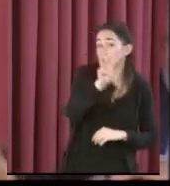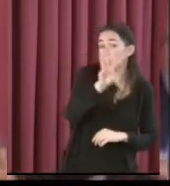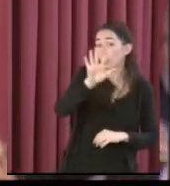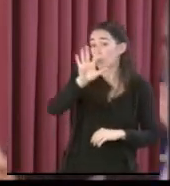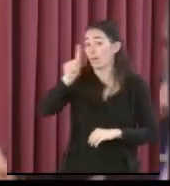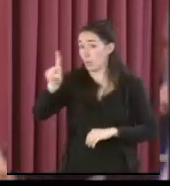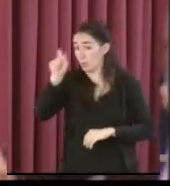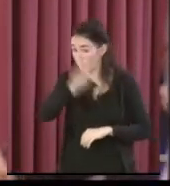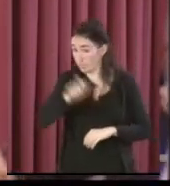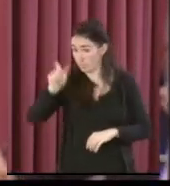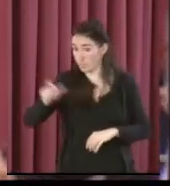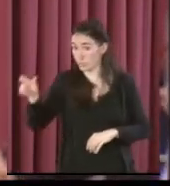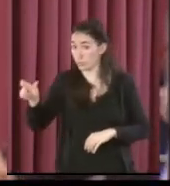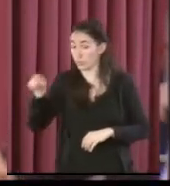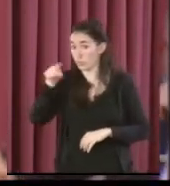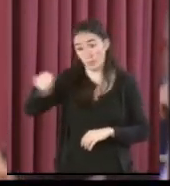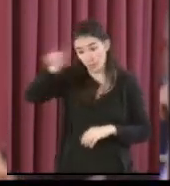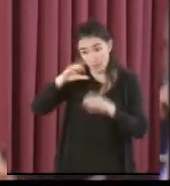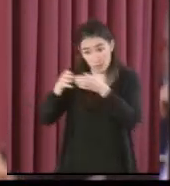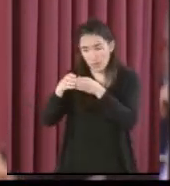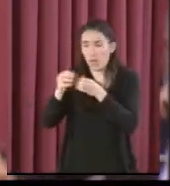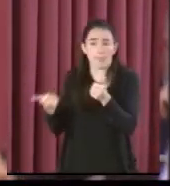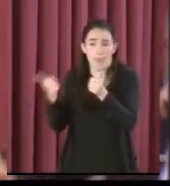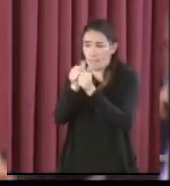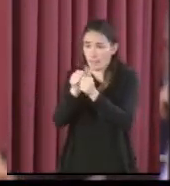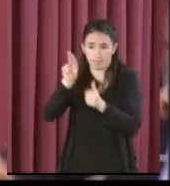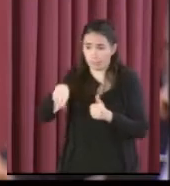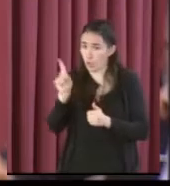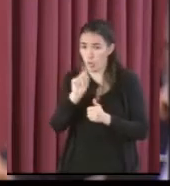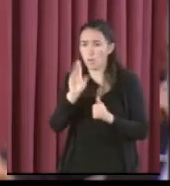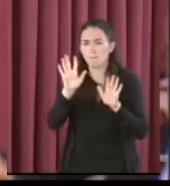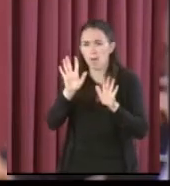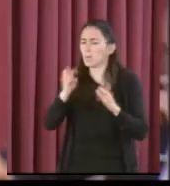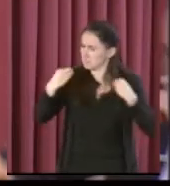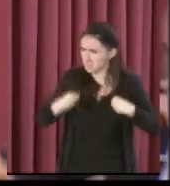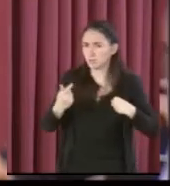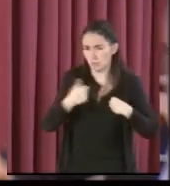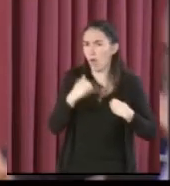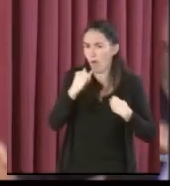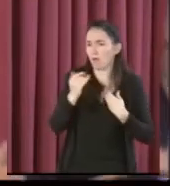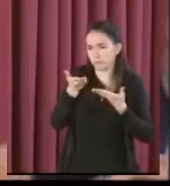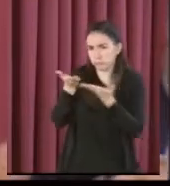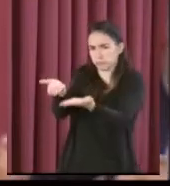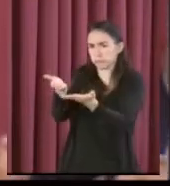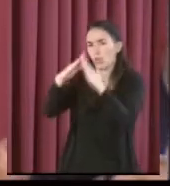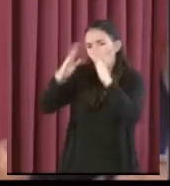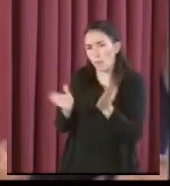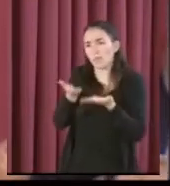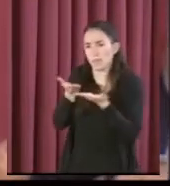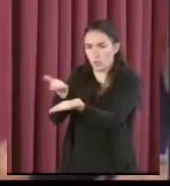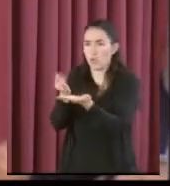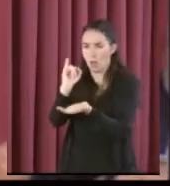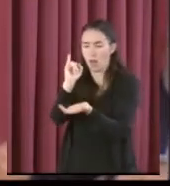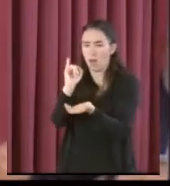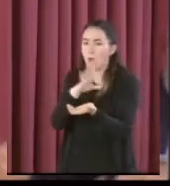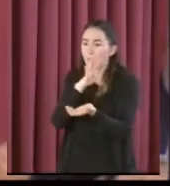351 logroñeses, aunque no lo tienen reconocido, también acceden a este servicio municipal, por una simple razón: